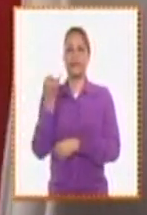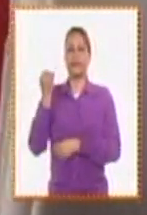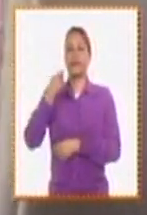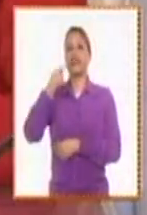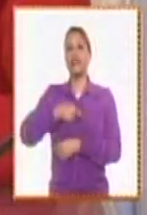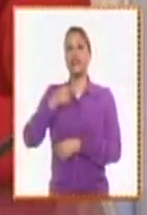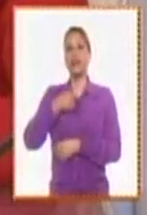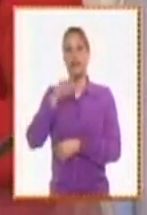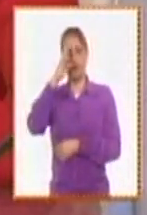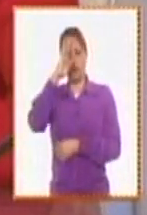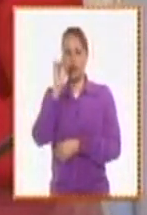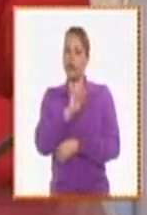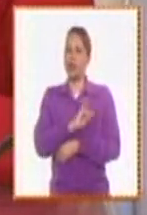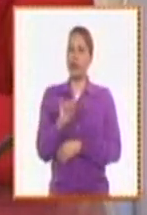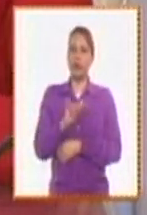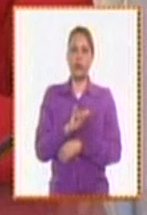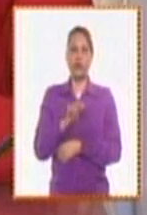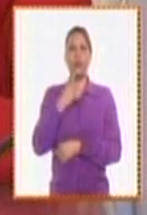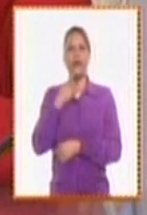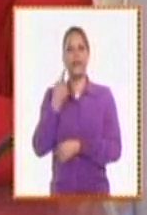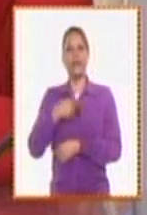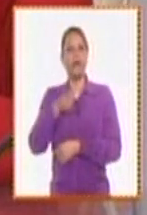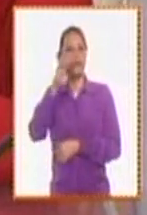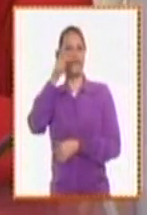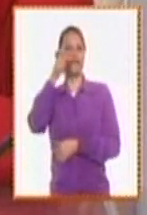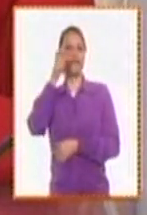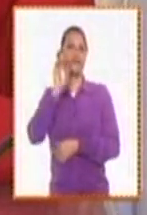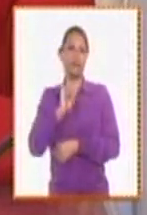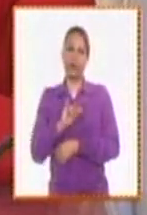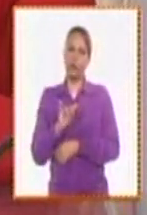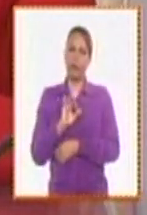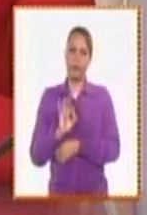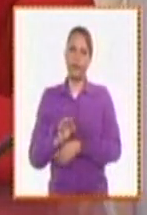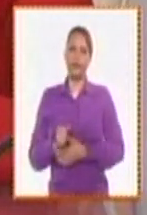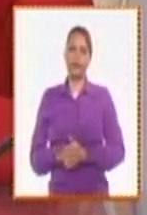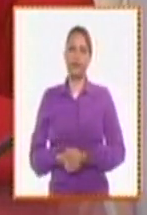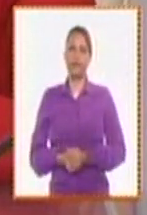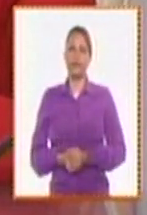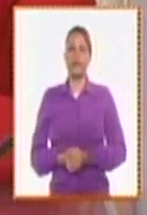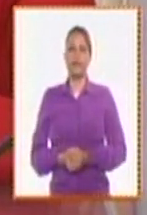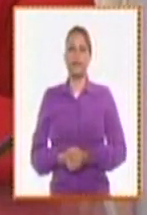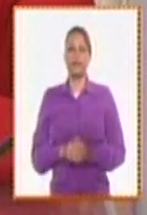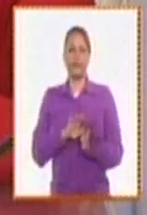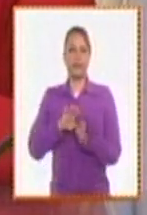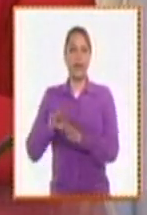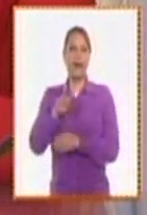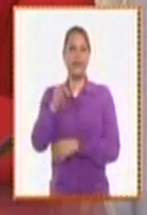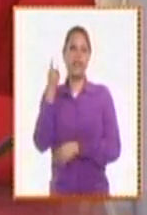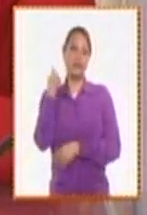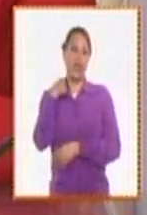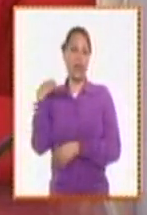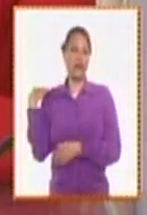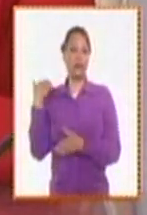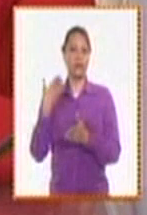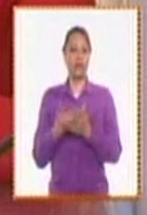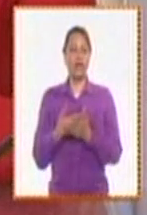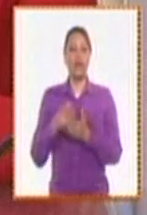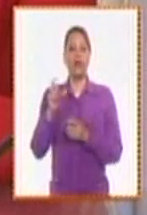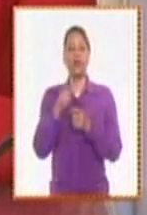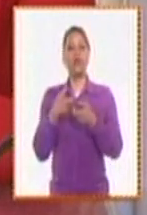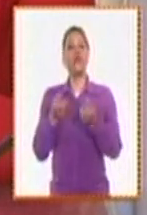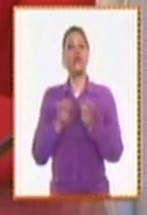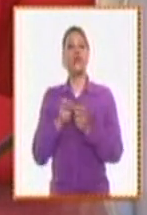que Cuba también tiene que estar al tanto. Ahora, desde hace más de 20 años, el Consejo de Gobierno del Tribunal Supremo